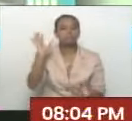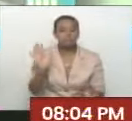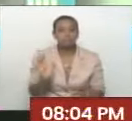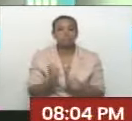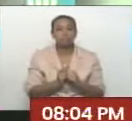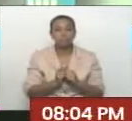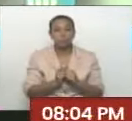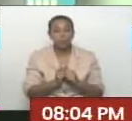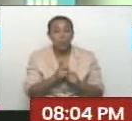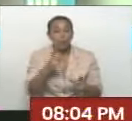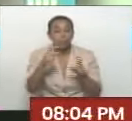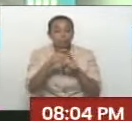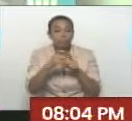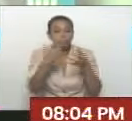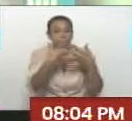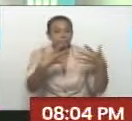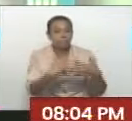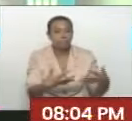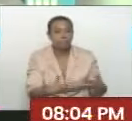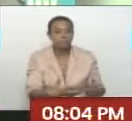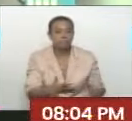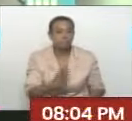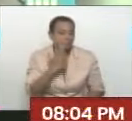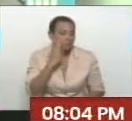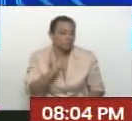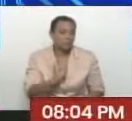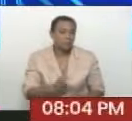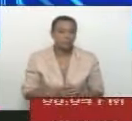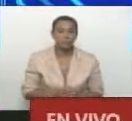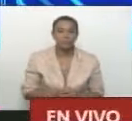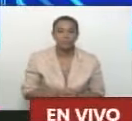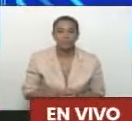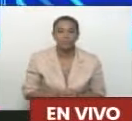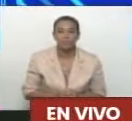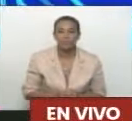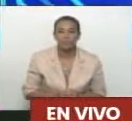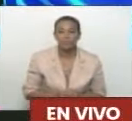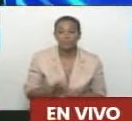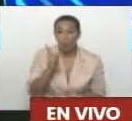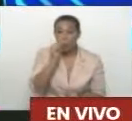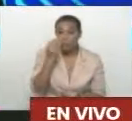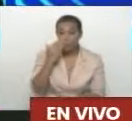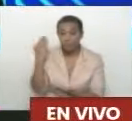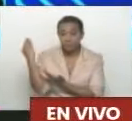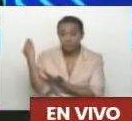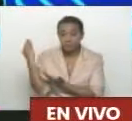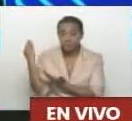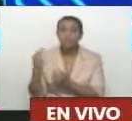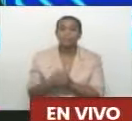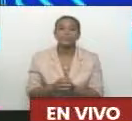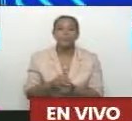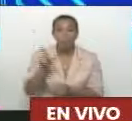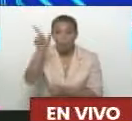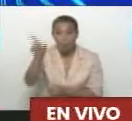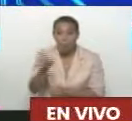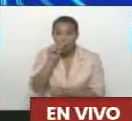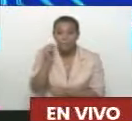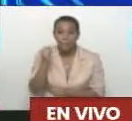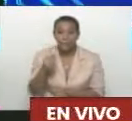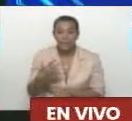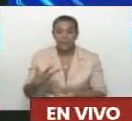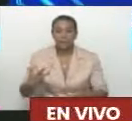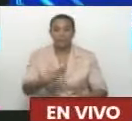tomen en cuestión mis palabras, pues es un orgullo personal. Bueno, Jorge Recio fue joven